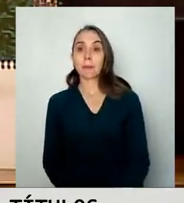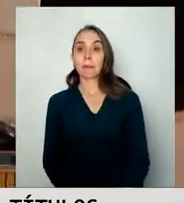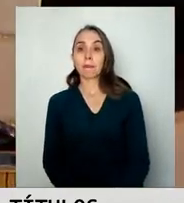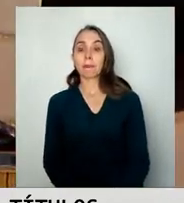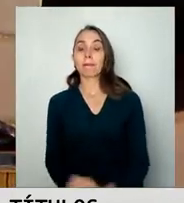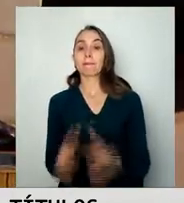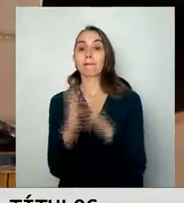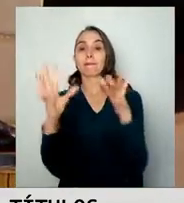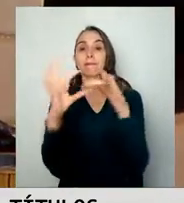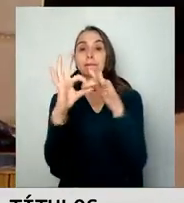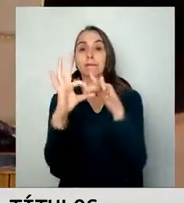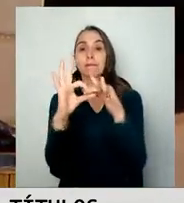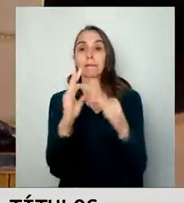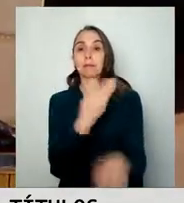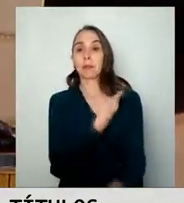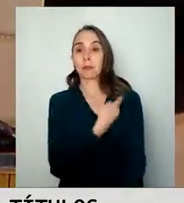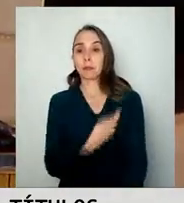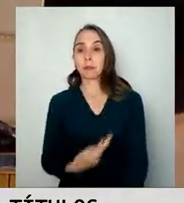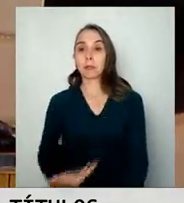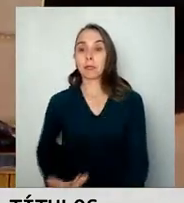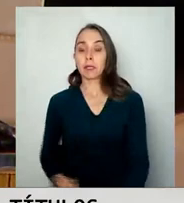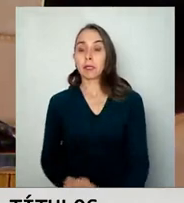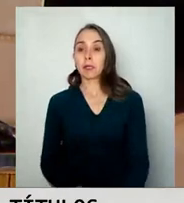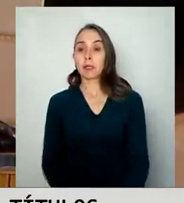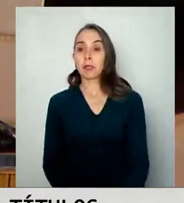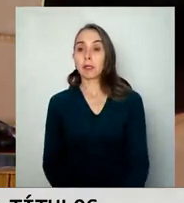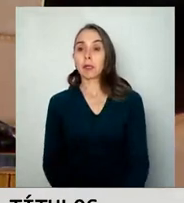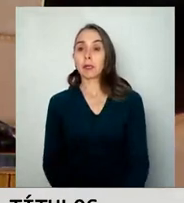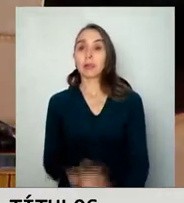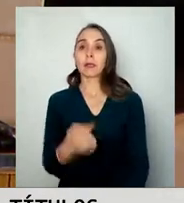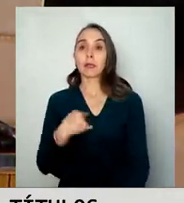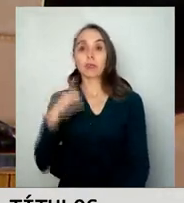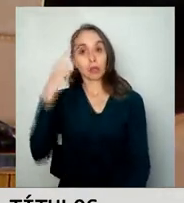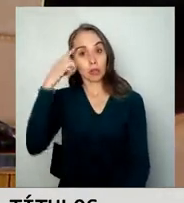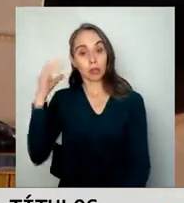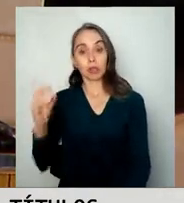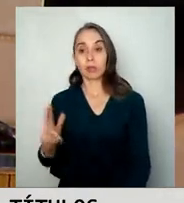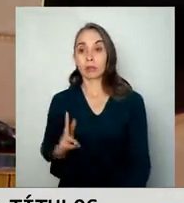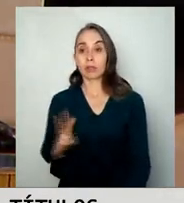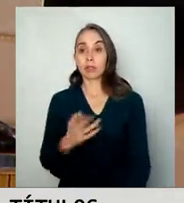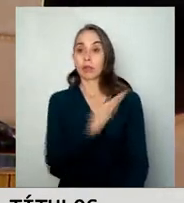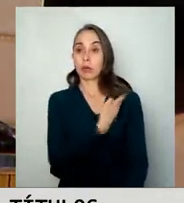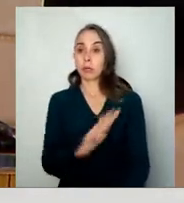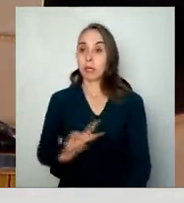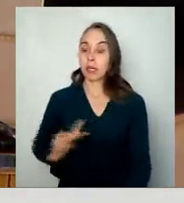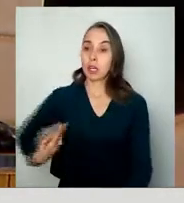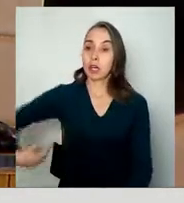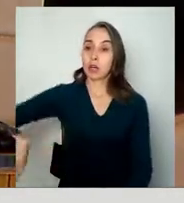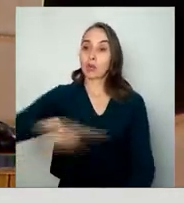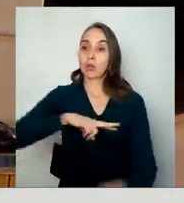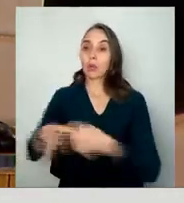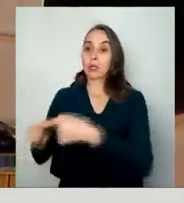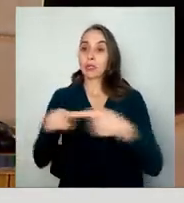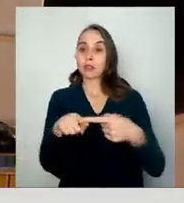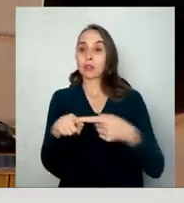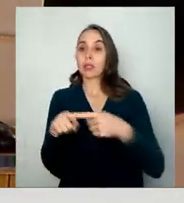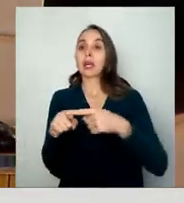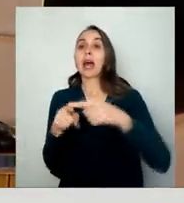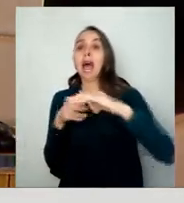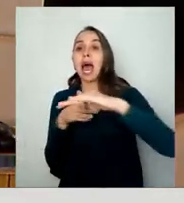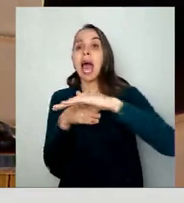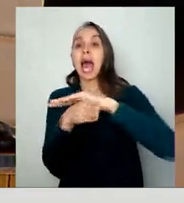presidente Bueno creo señor presidente que nuestra sociedad el acceso a la educación superior es fundamental